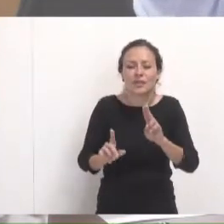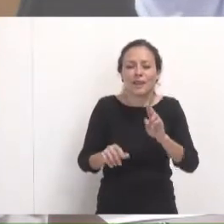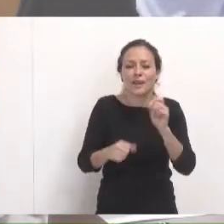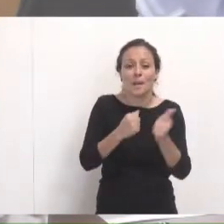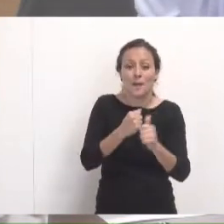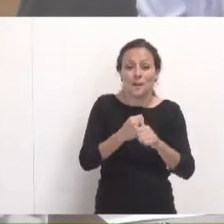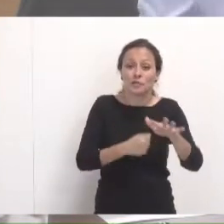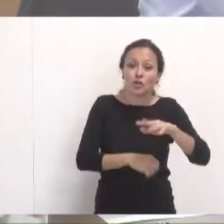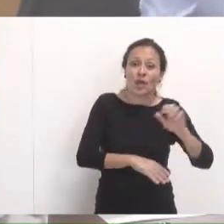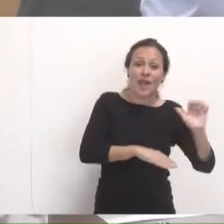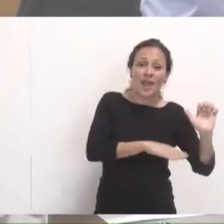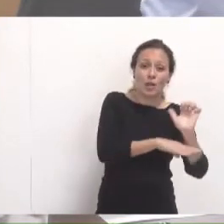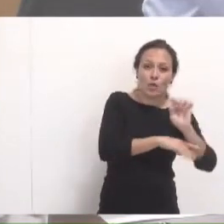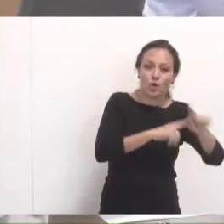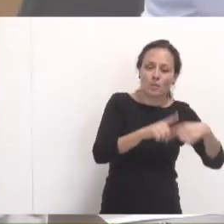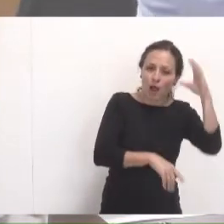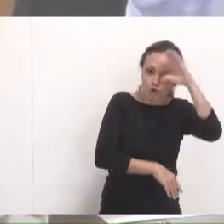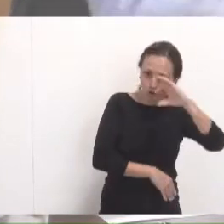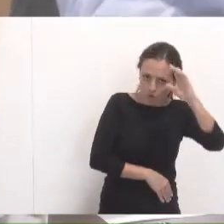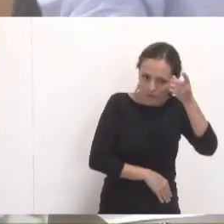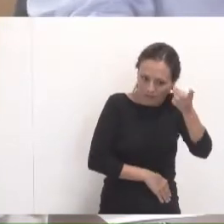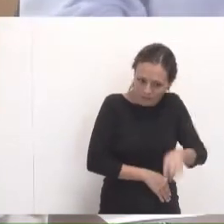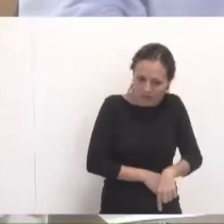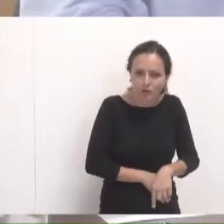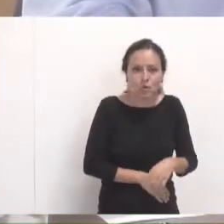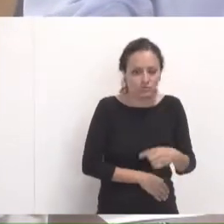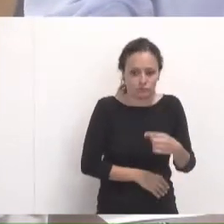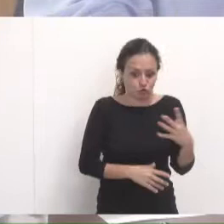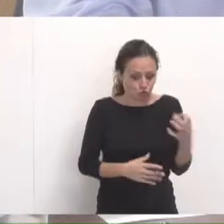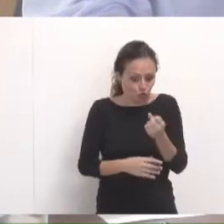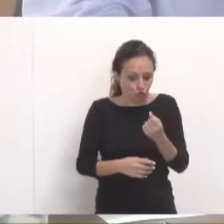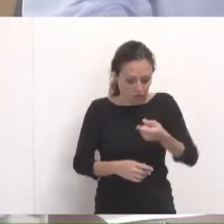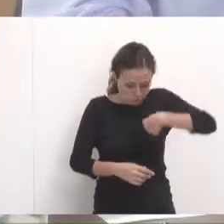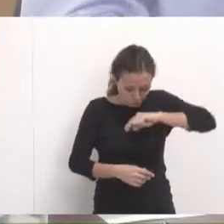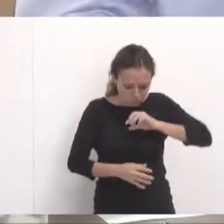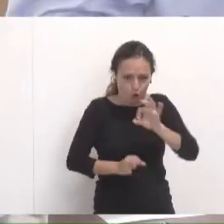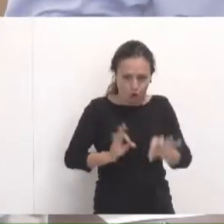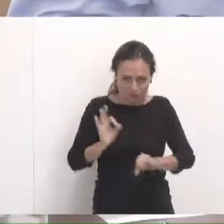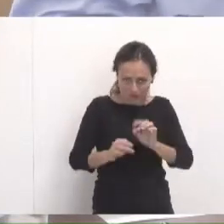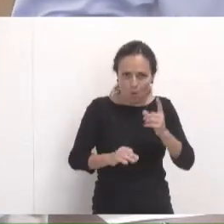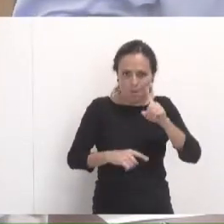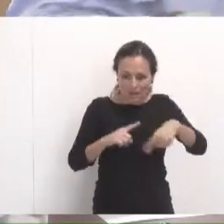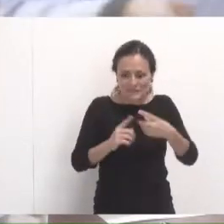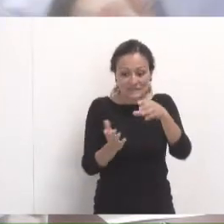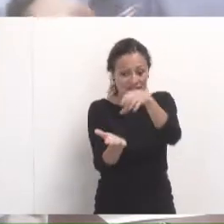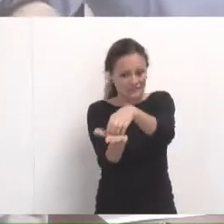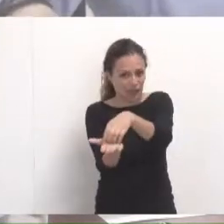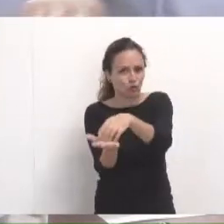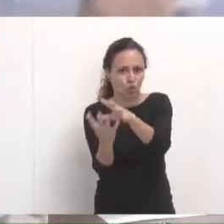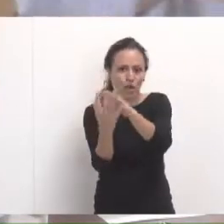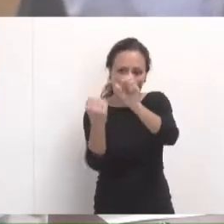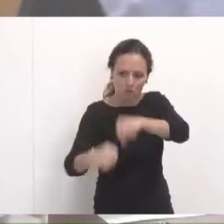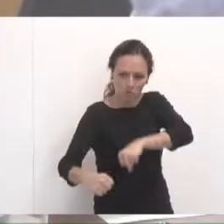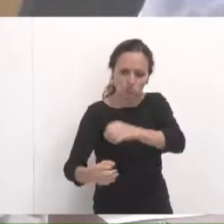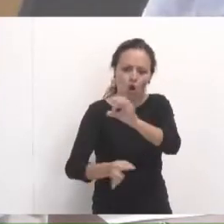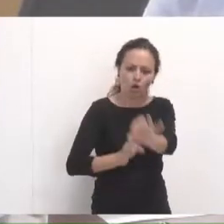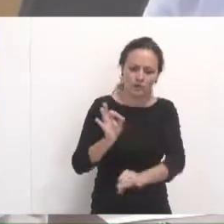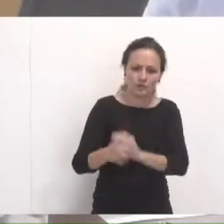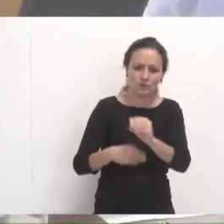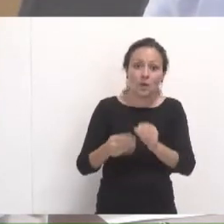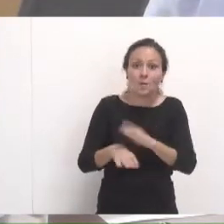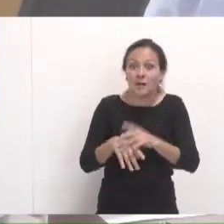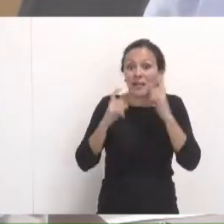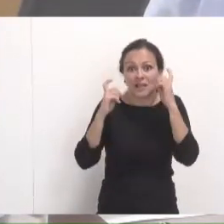Colombia, evidentemente todo organizado por nosotros y coordinado junto con el centro, para también dar una solución, buscar una